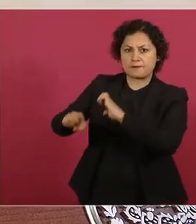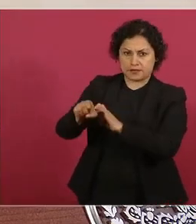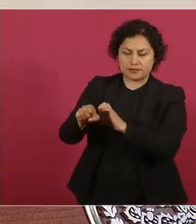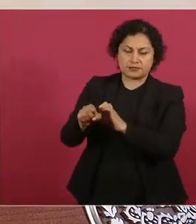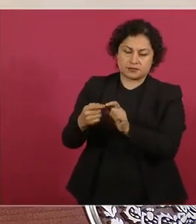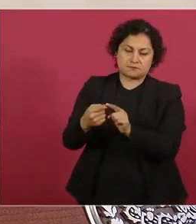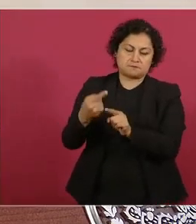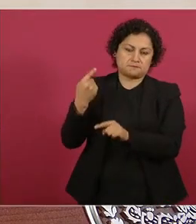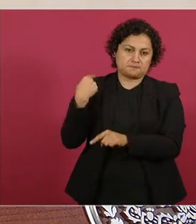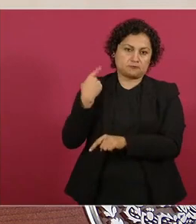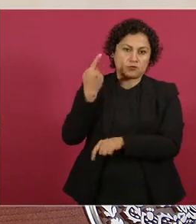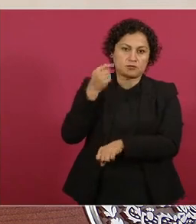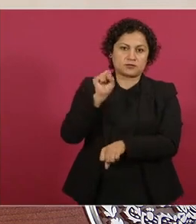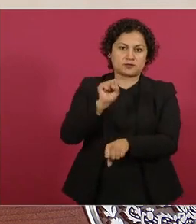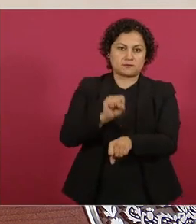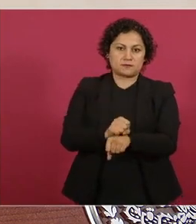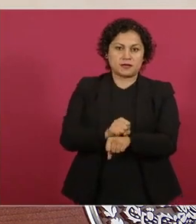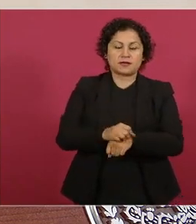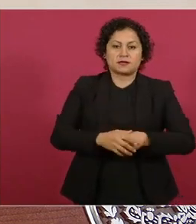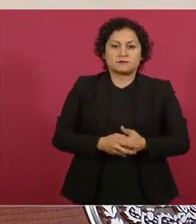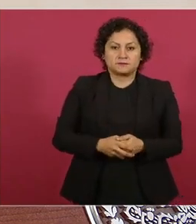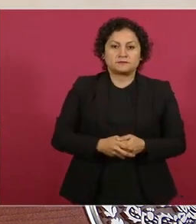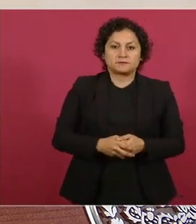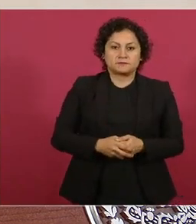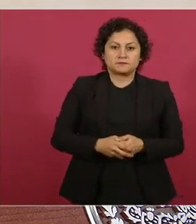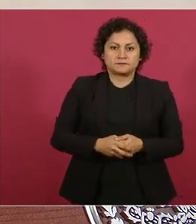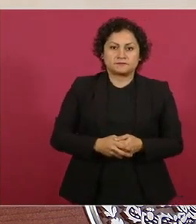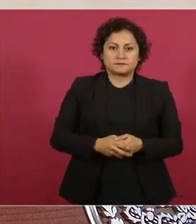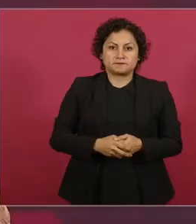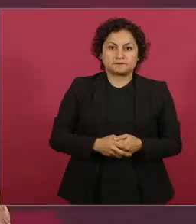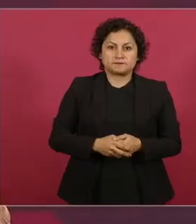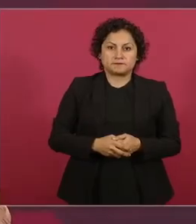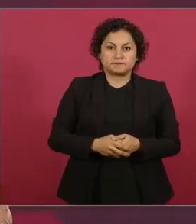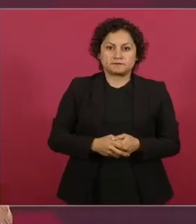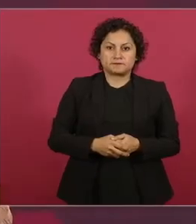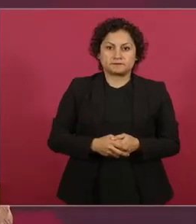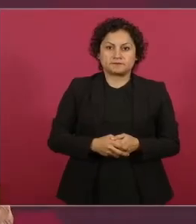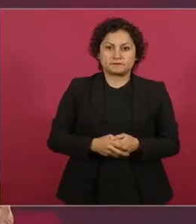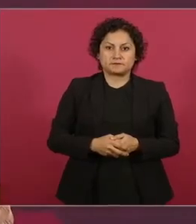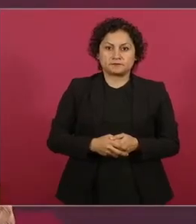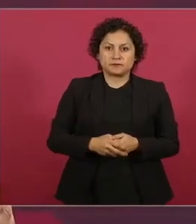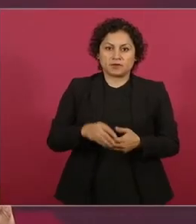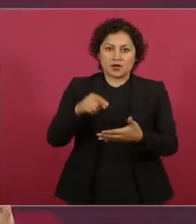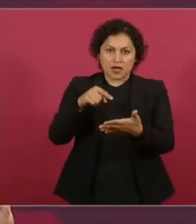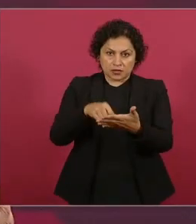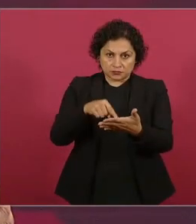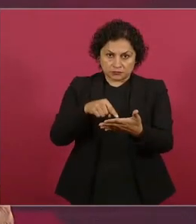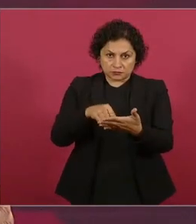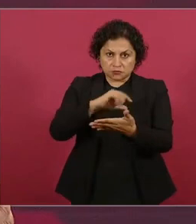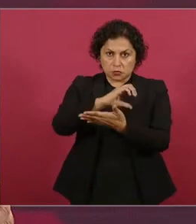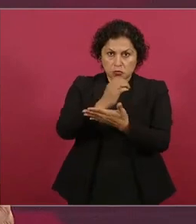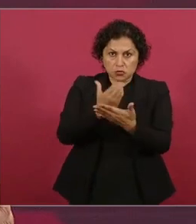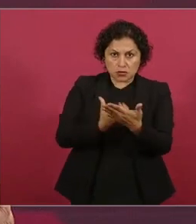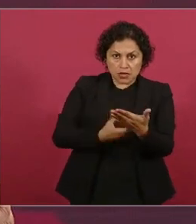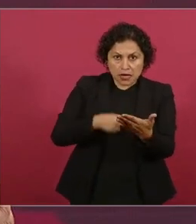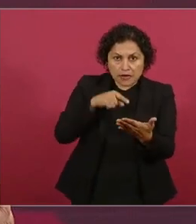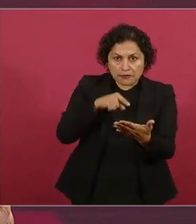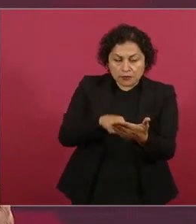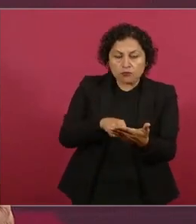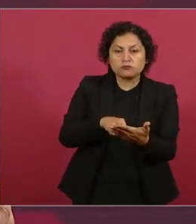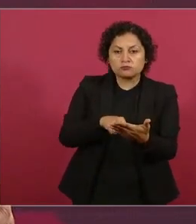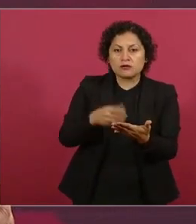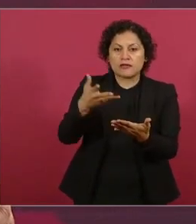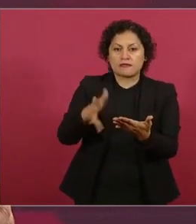le aportó un 10% de conformidad con un avalúo que se llevó a